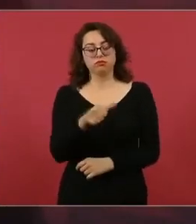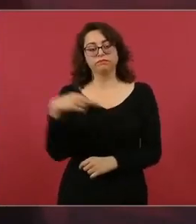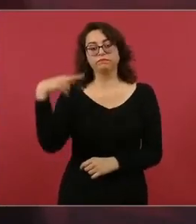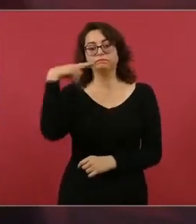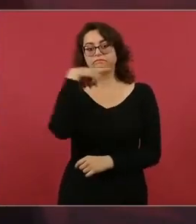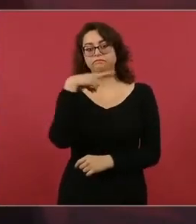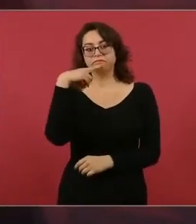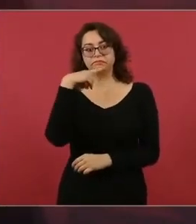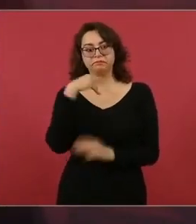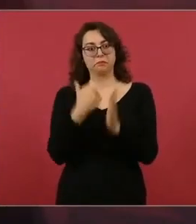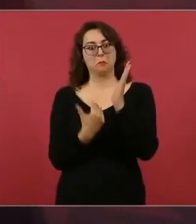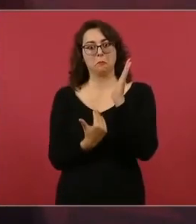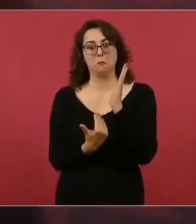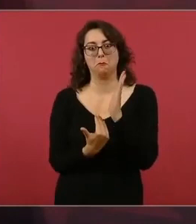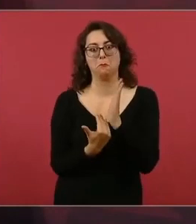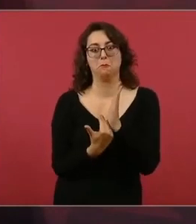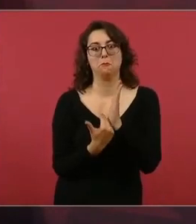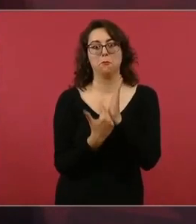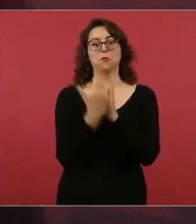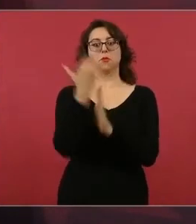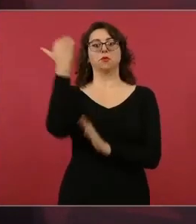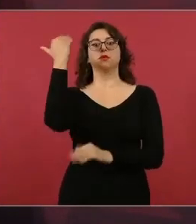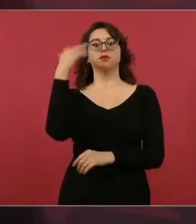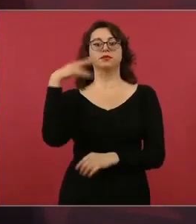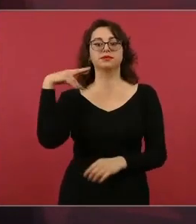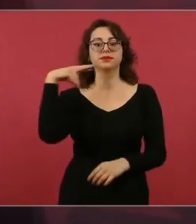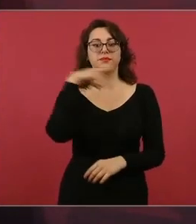que no iba a ser una V,